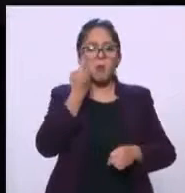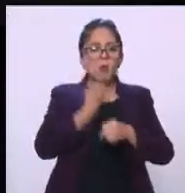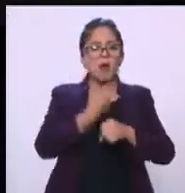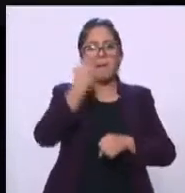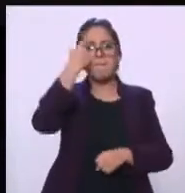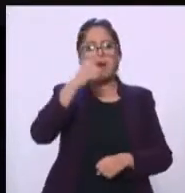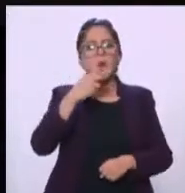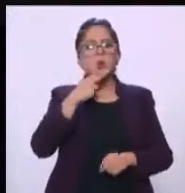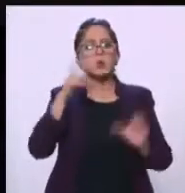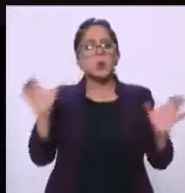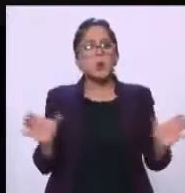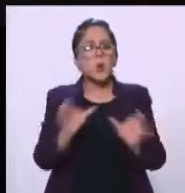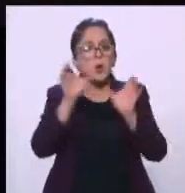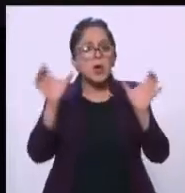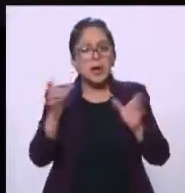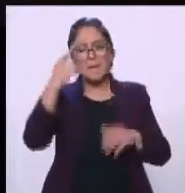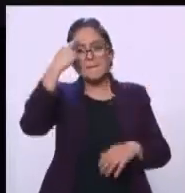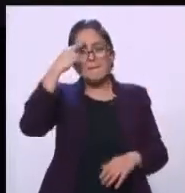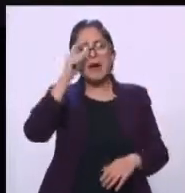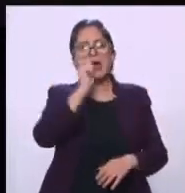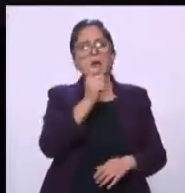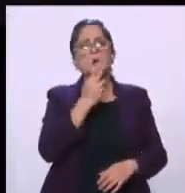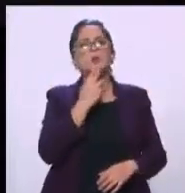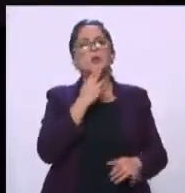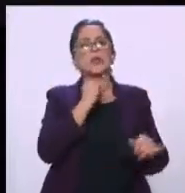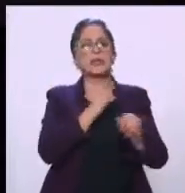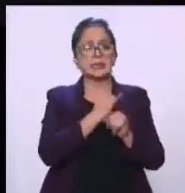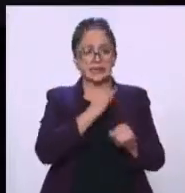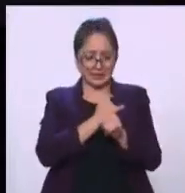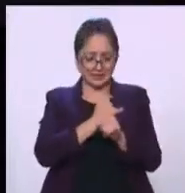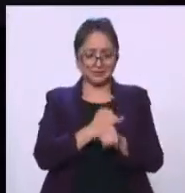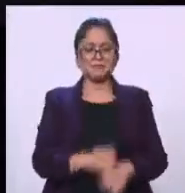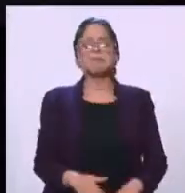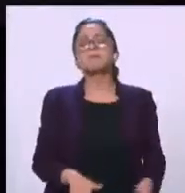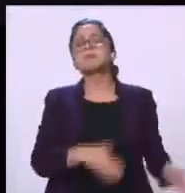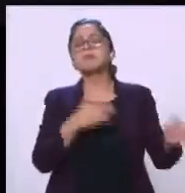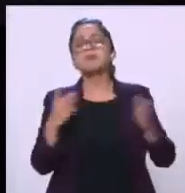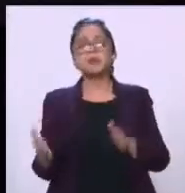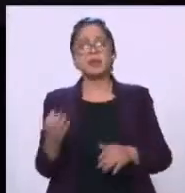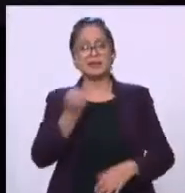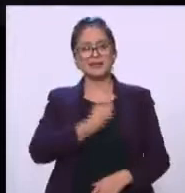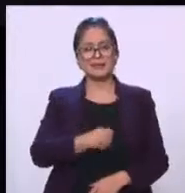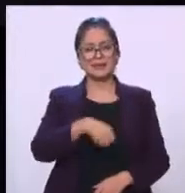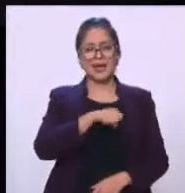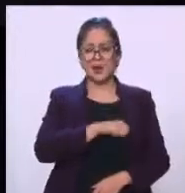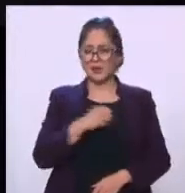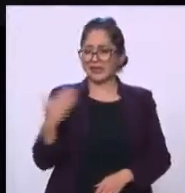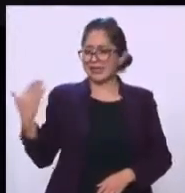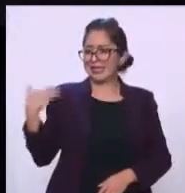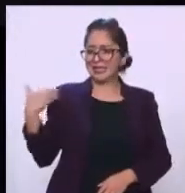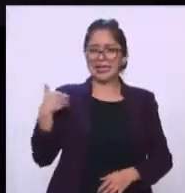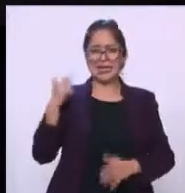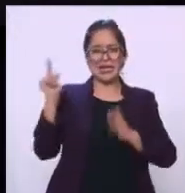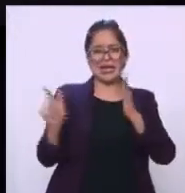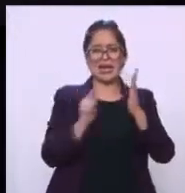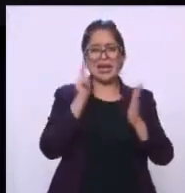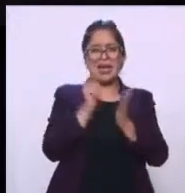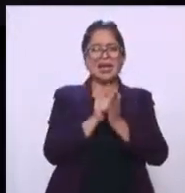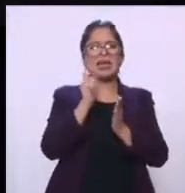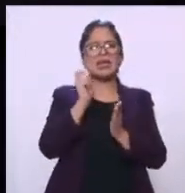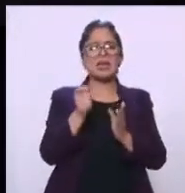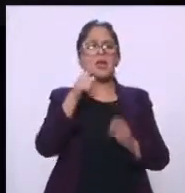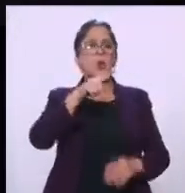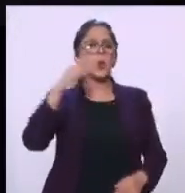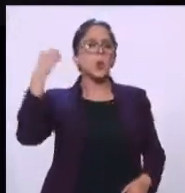dispositivos móviles que les permitan acceder a internet. La salud, a propósito de la reforma reciente en Oaxaca, el tema de